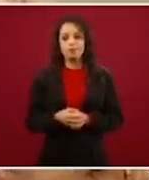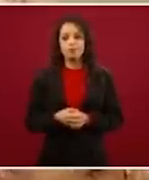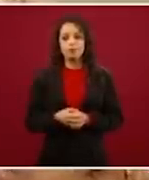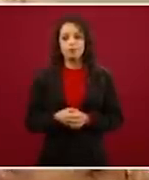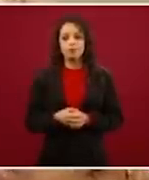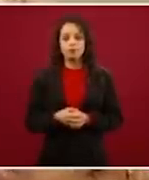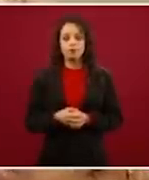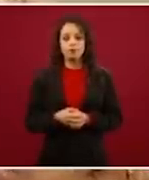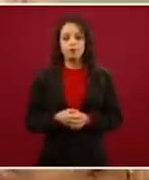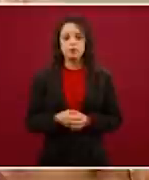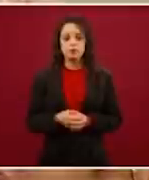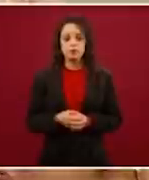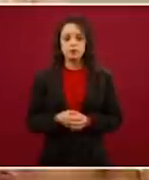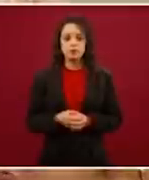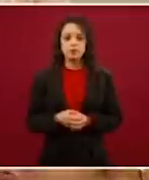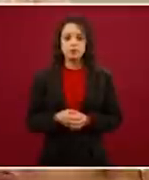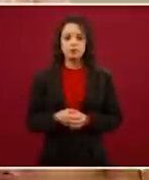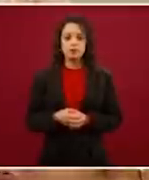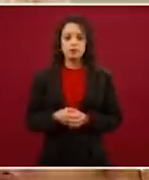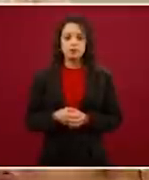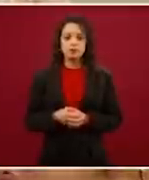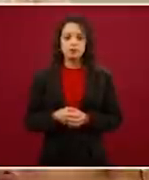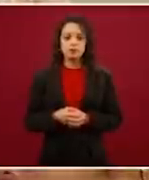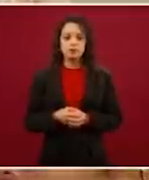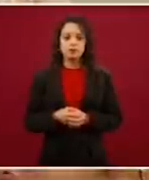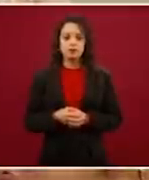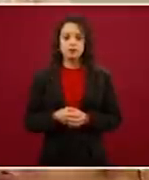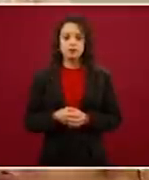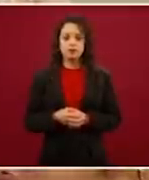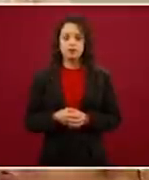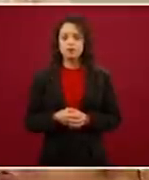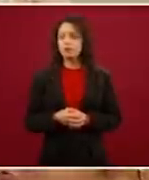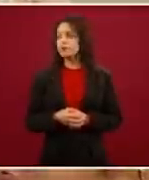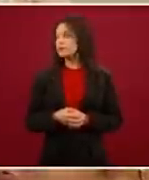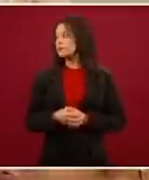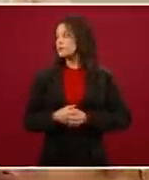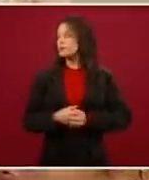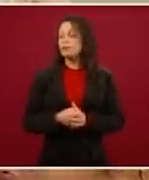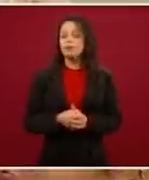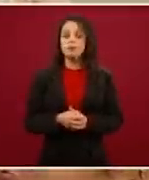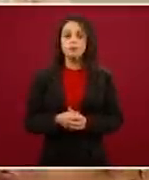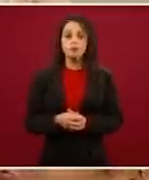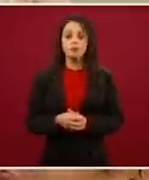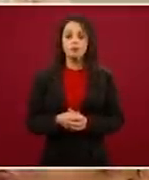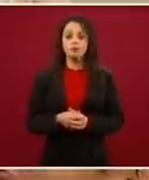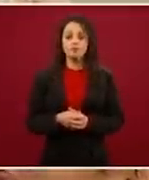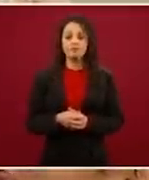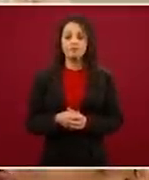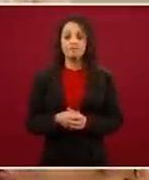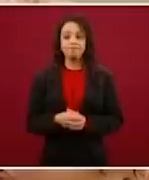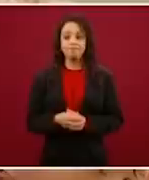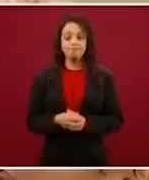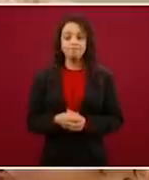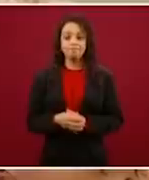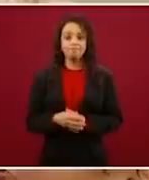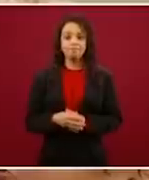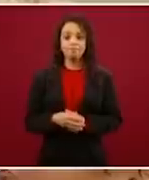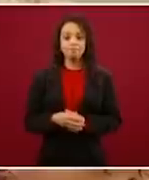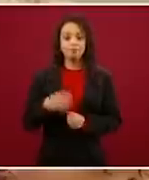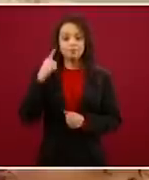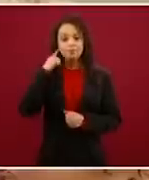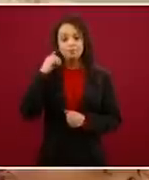una mujer que lleva 13 años luchando, dando voz a la gente que necesita ser escuchada. Desde el